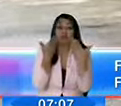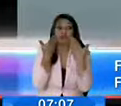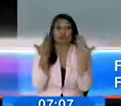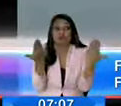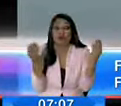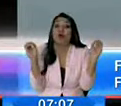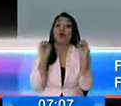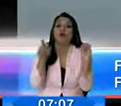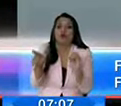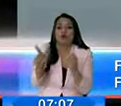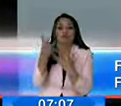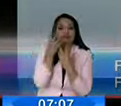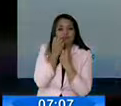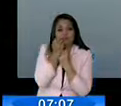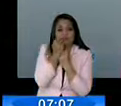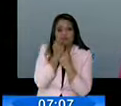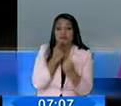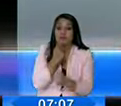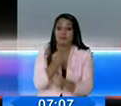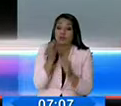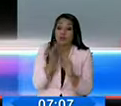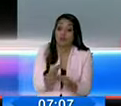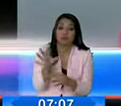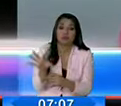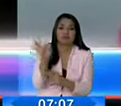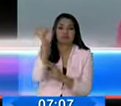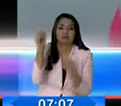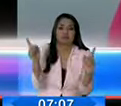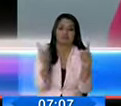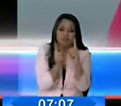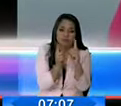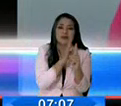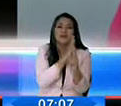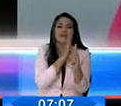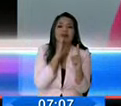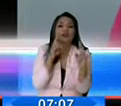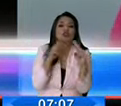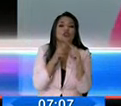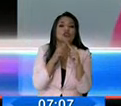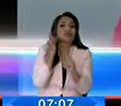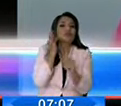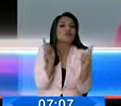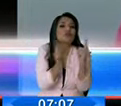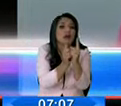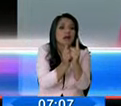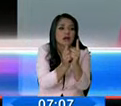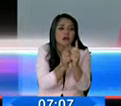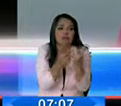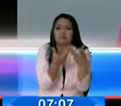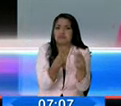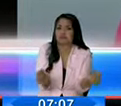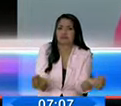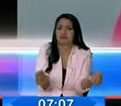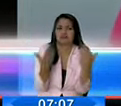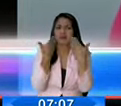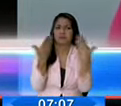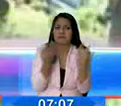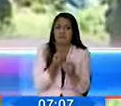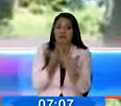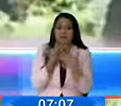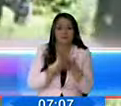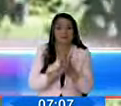decir? Mi hijo se fue con una chica que apareció ahí, que conoció ahí, nada más. Sí, solo esa me dijeron, nada más, no tienen más